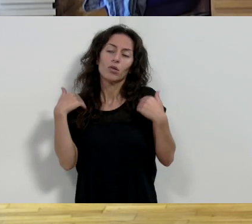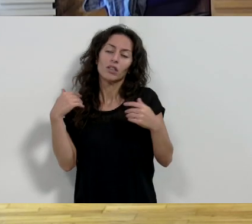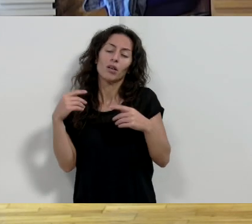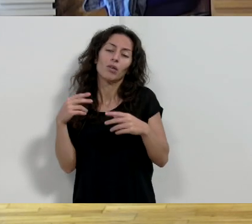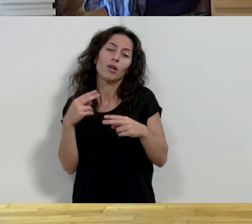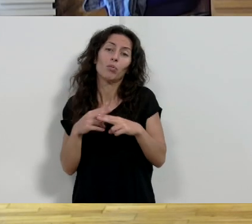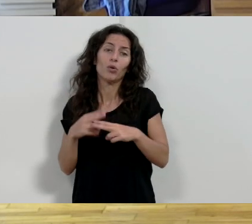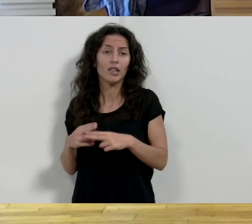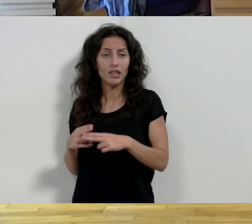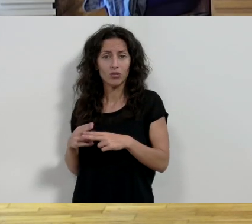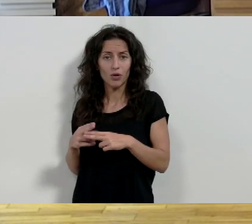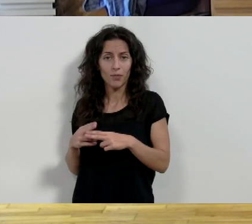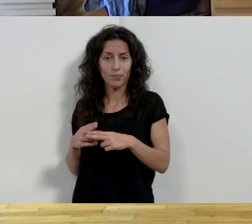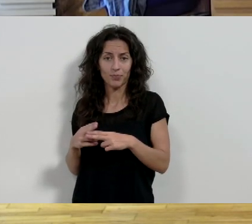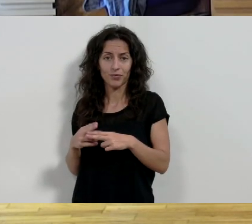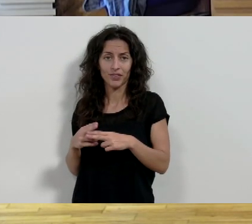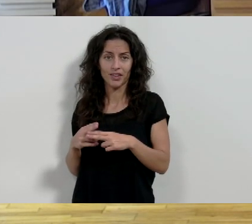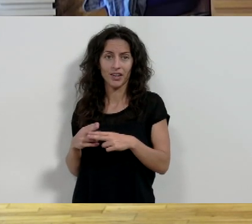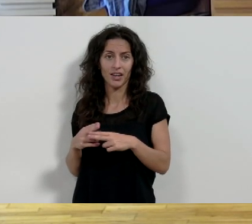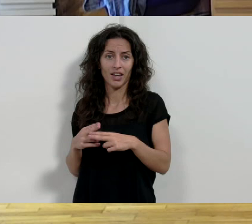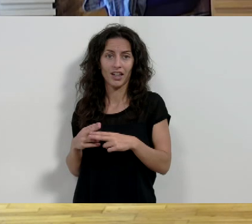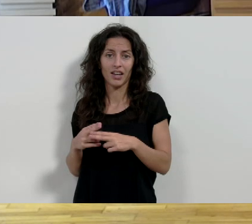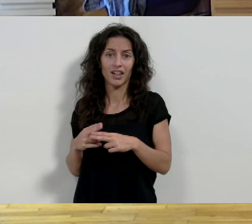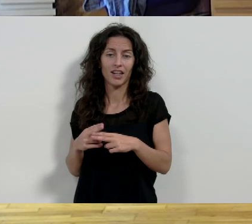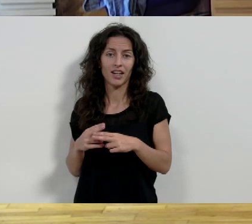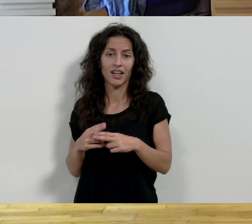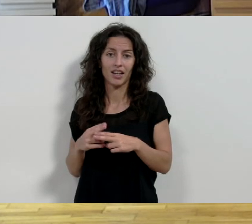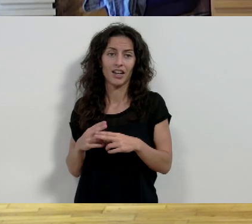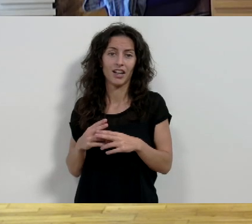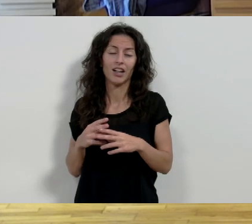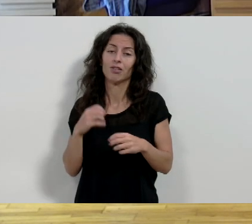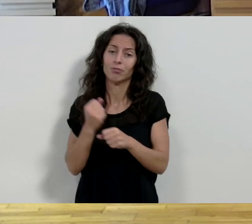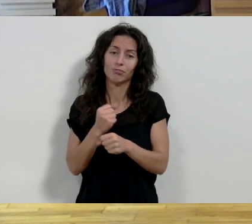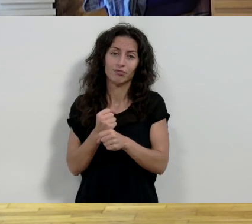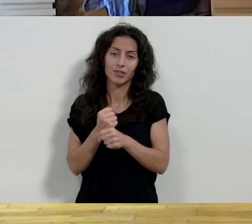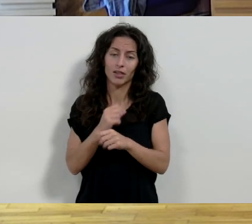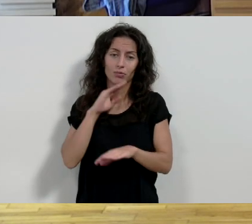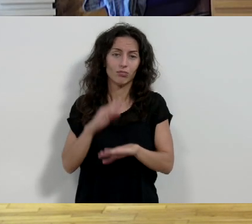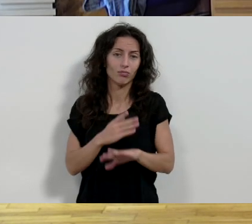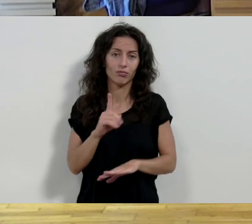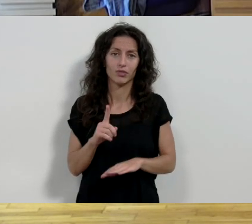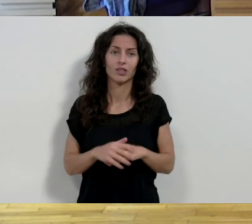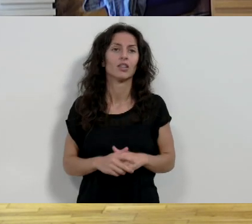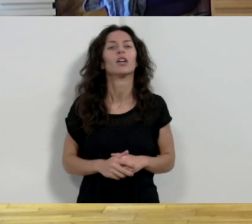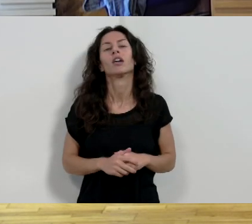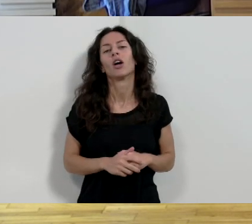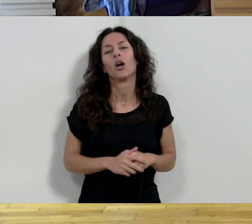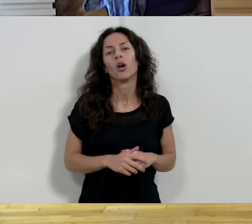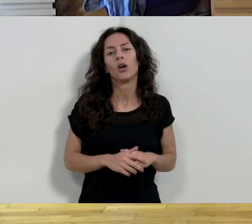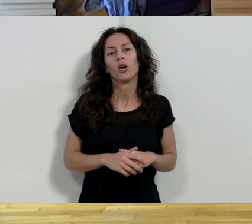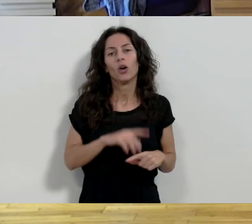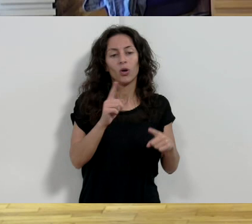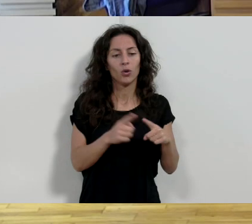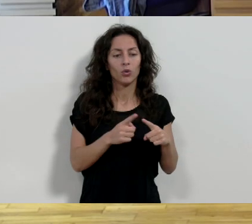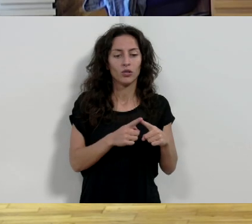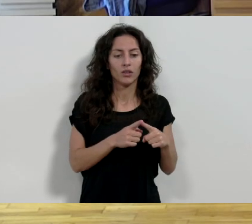de cuatro cosas, son cuatro patas. Una son los recursos humanos. Y el